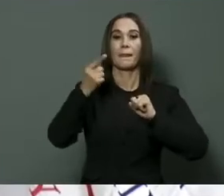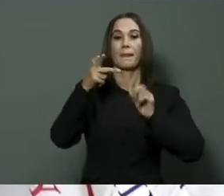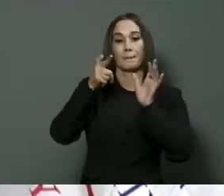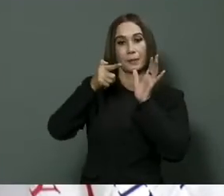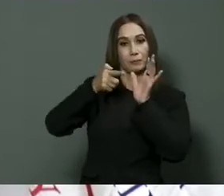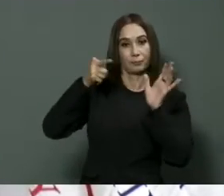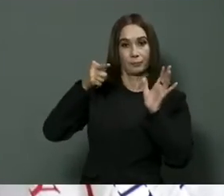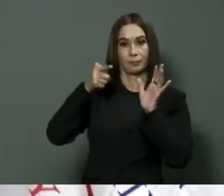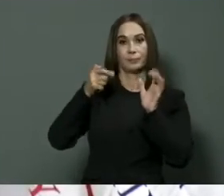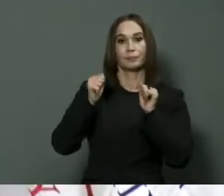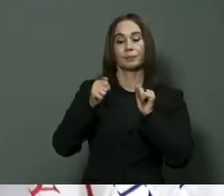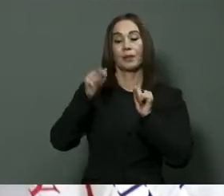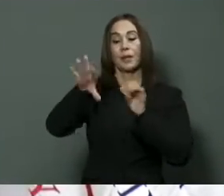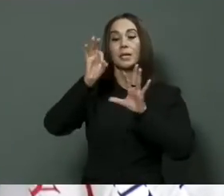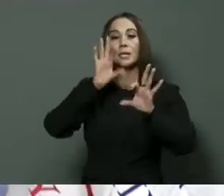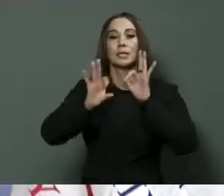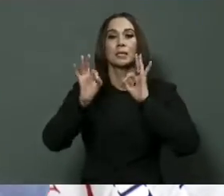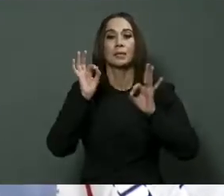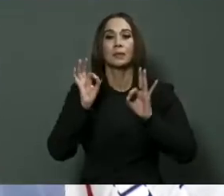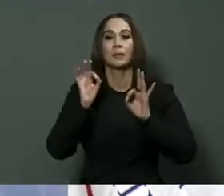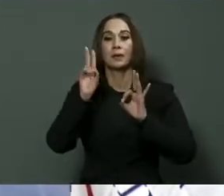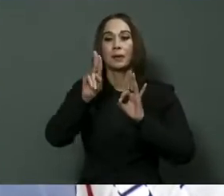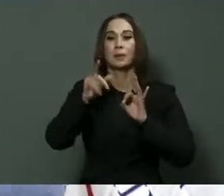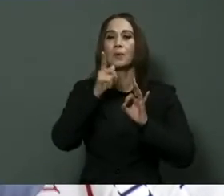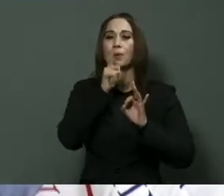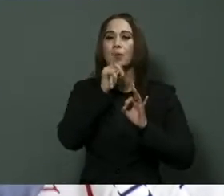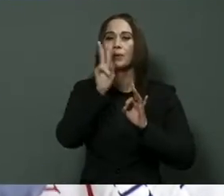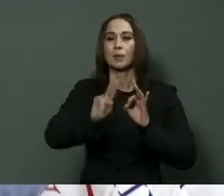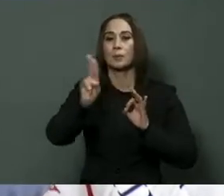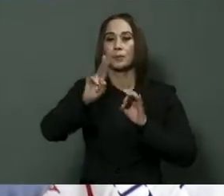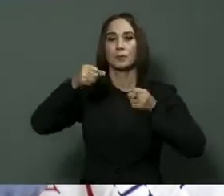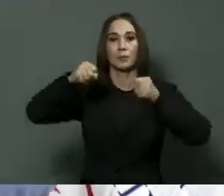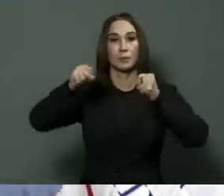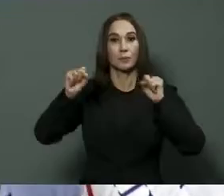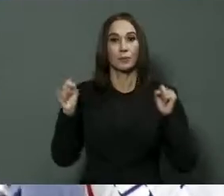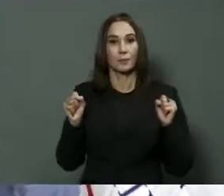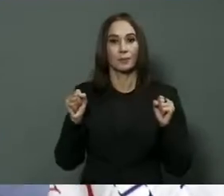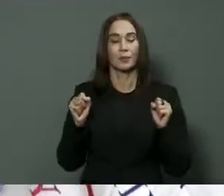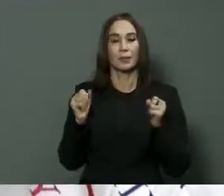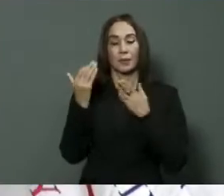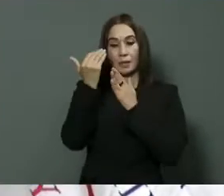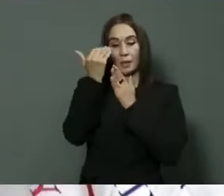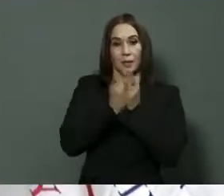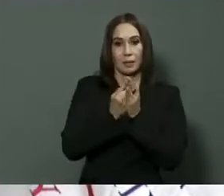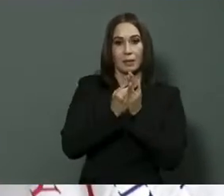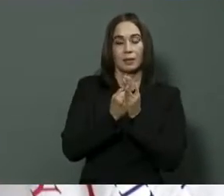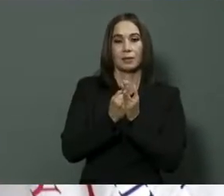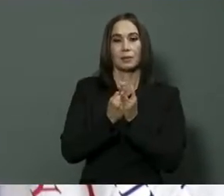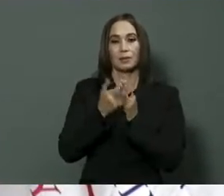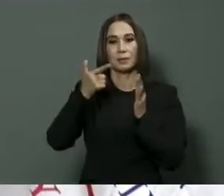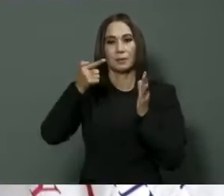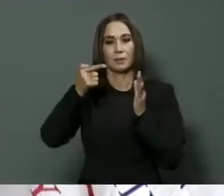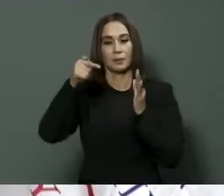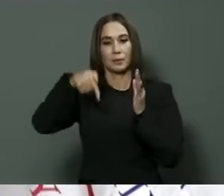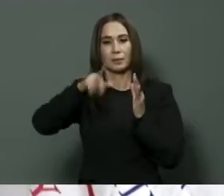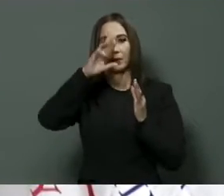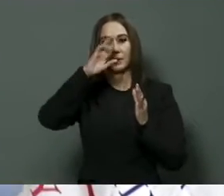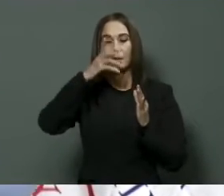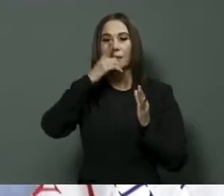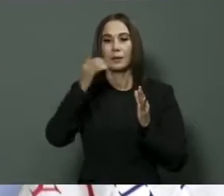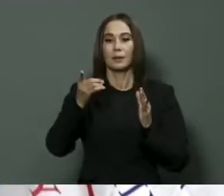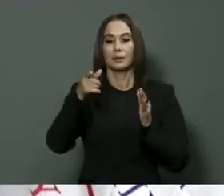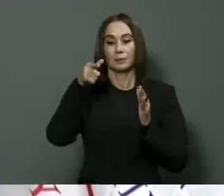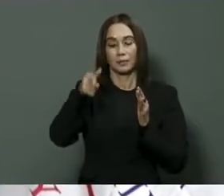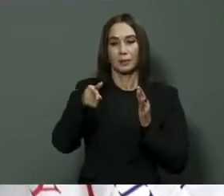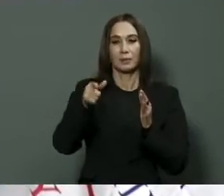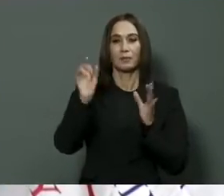arma de fuego. Si identificamos los usuarios de los motores y si reducimos la incidencia de las armas de fuego en el país,